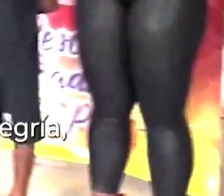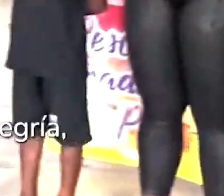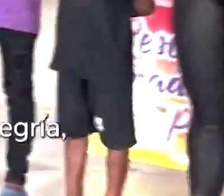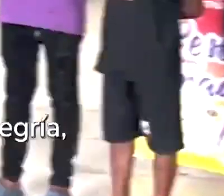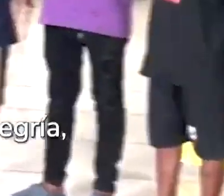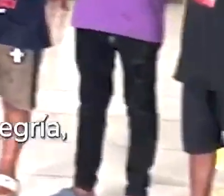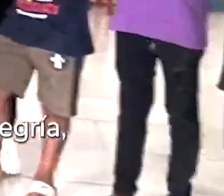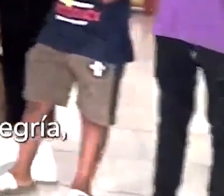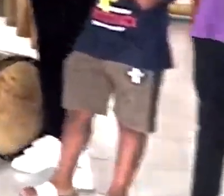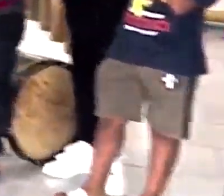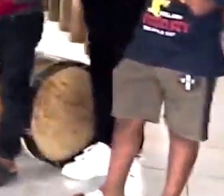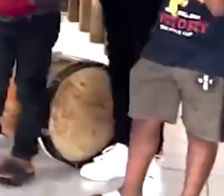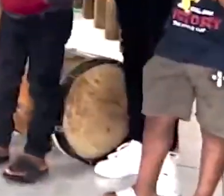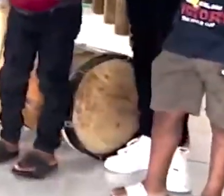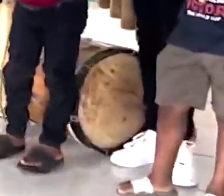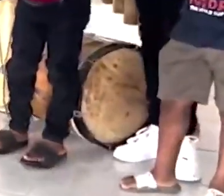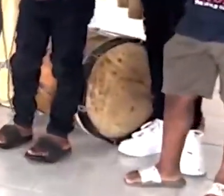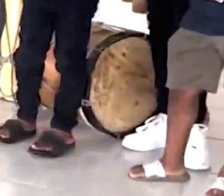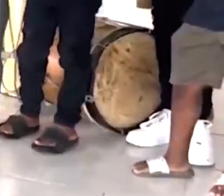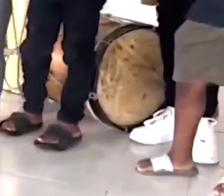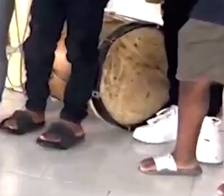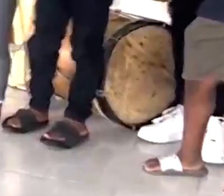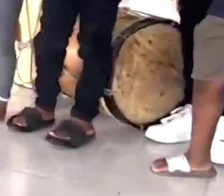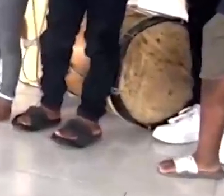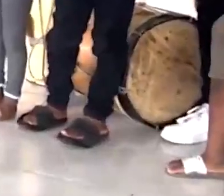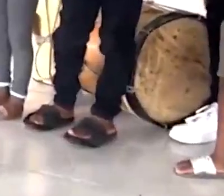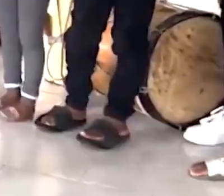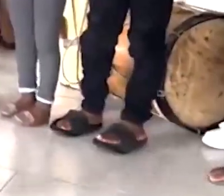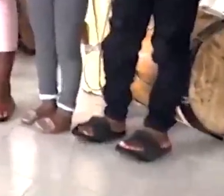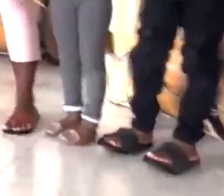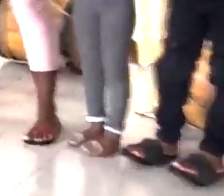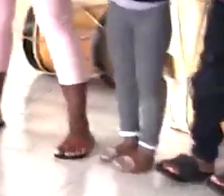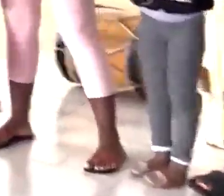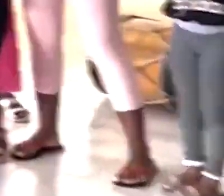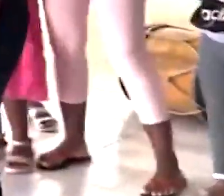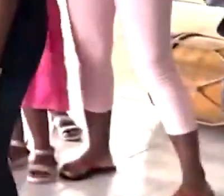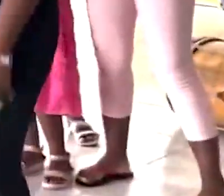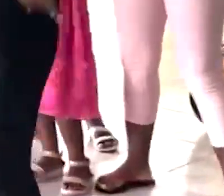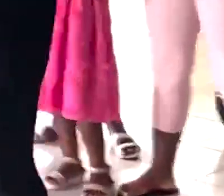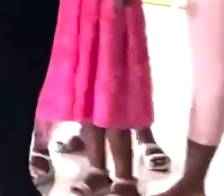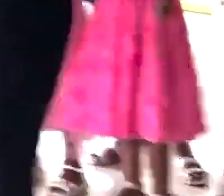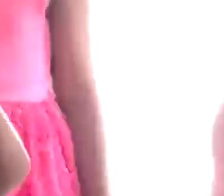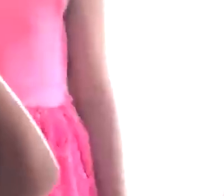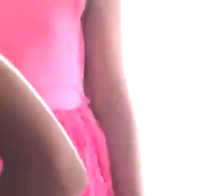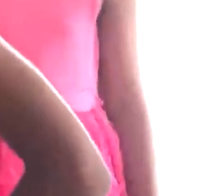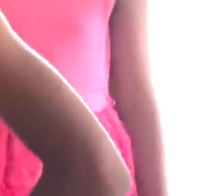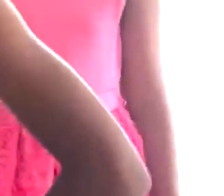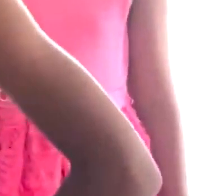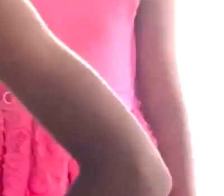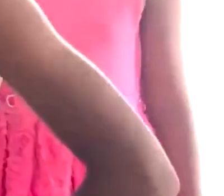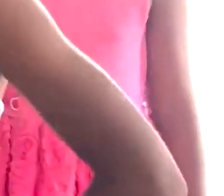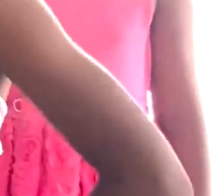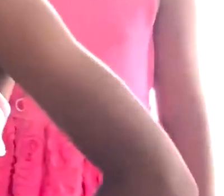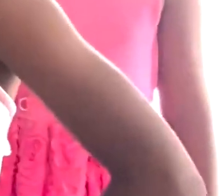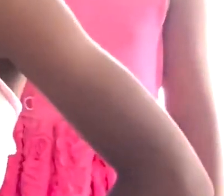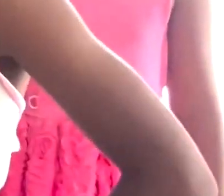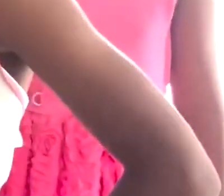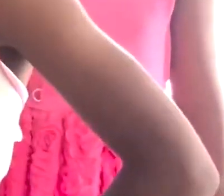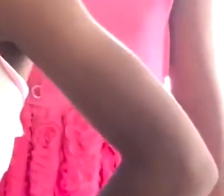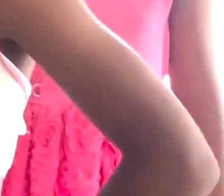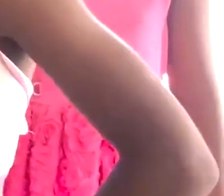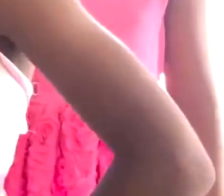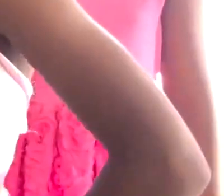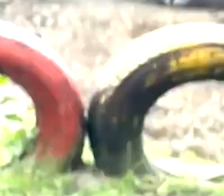la alegría, nos caracteriza como el folclore, la manera en que socializamos con las